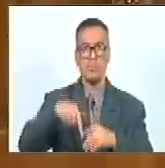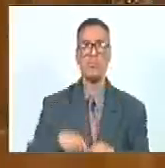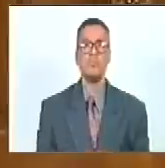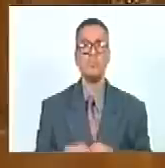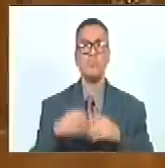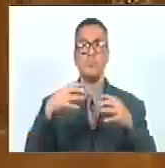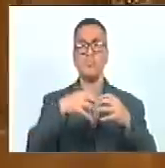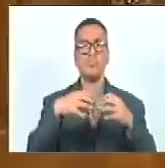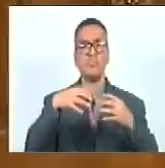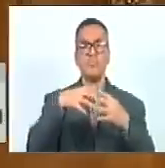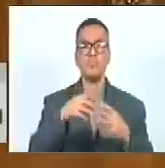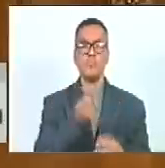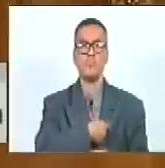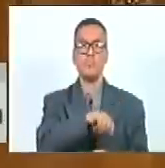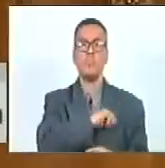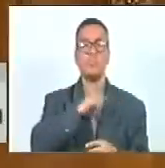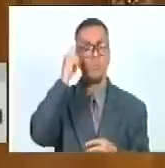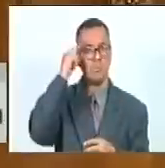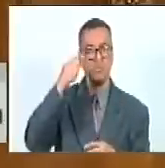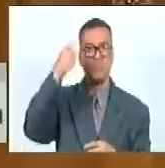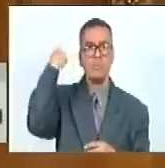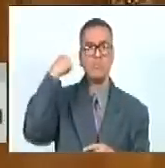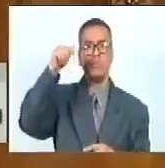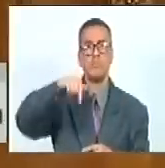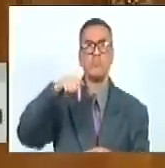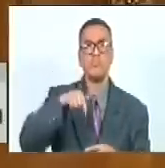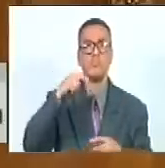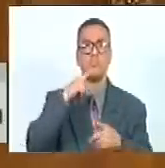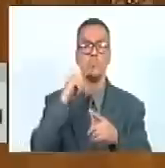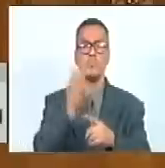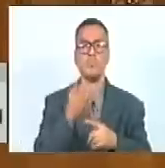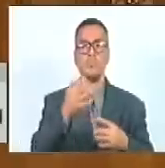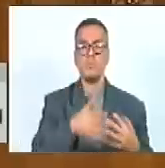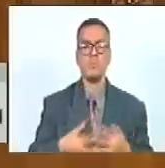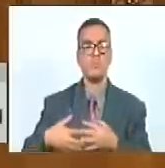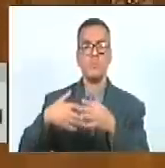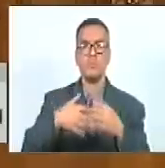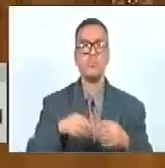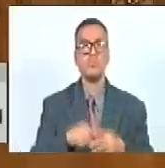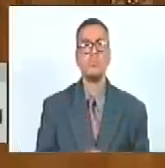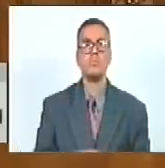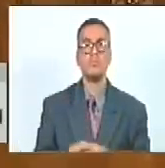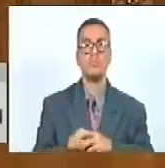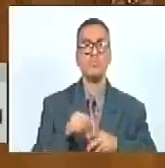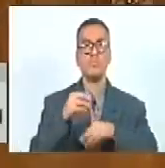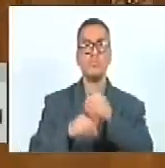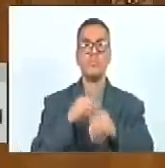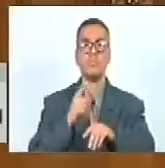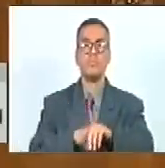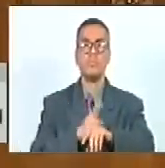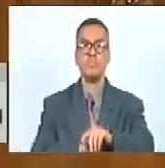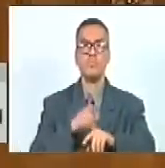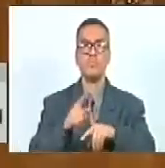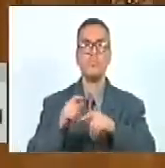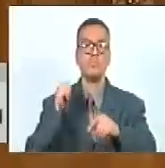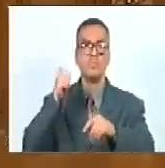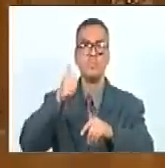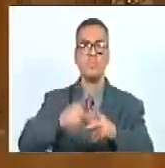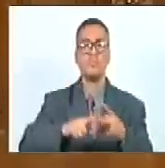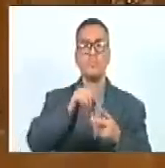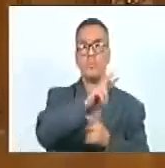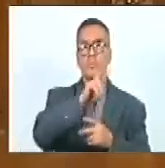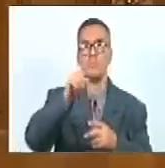contra el imperio español ayer y hoy contra el imperialismo yanqui, en las circunstancias del siglo